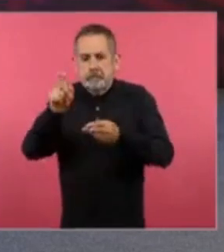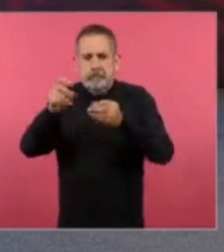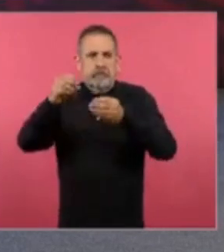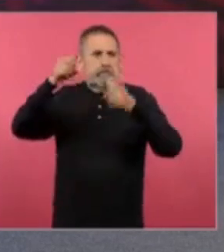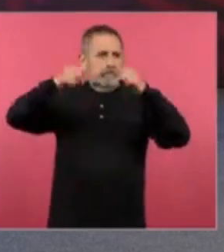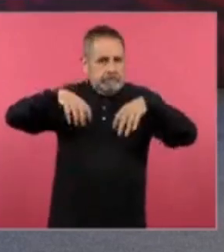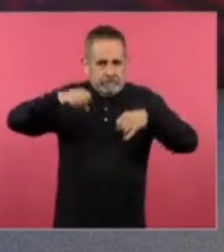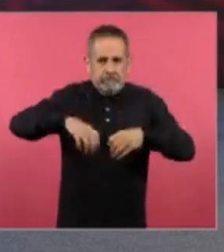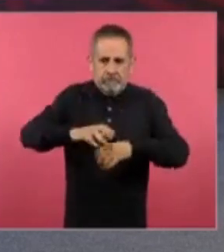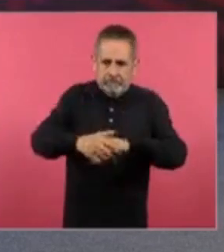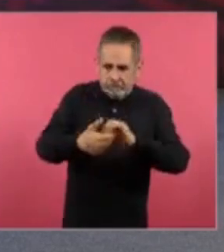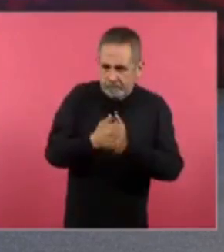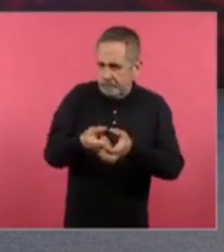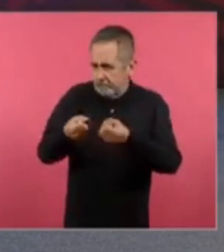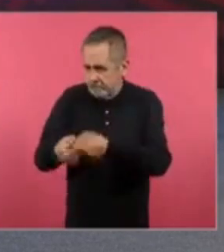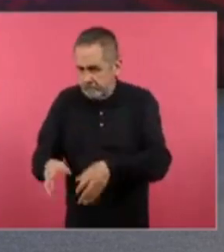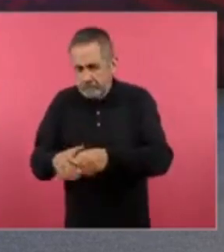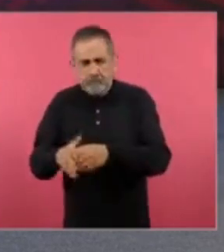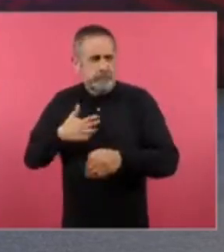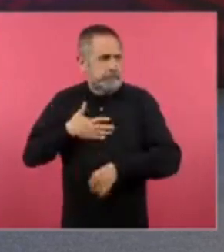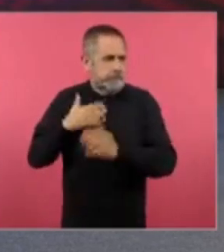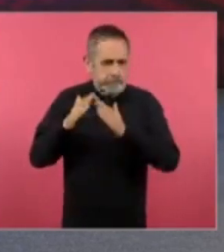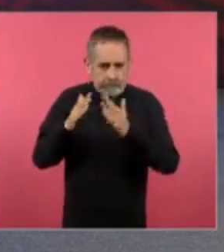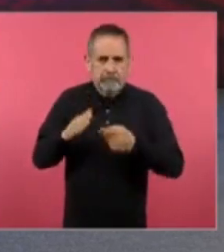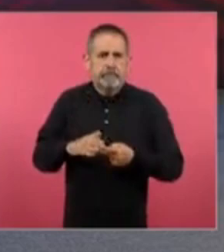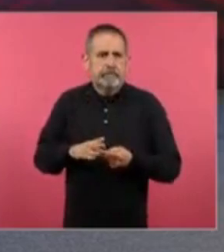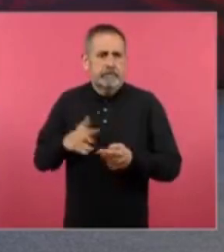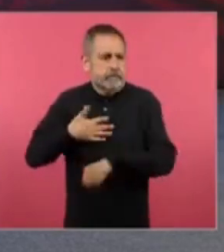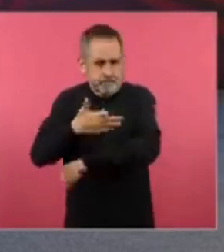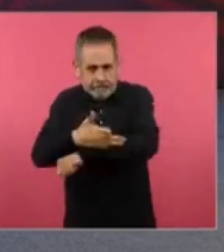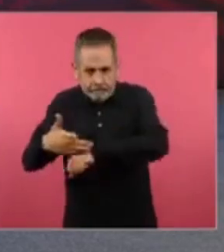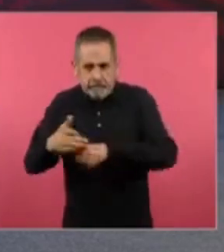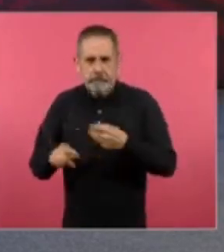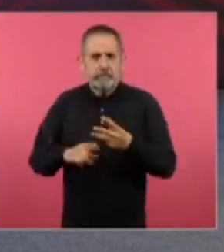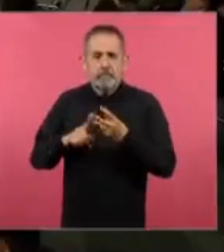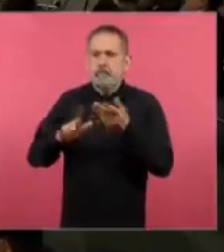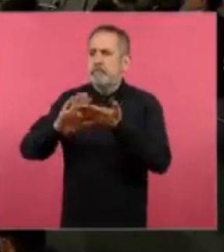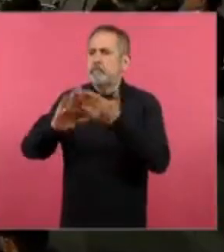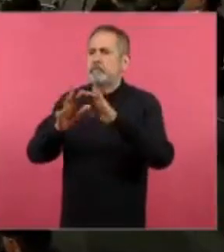cuánta agua gasta mi comunidad. Y estamos hablando acá